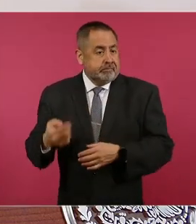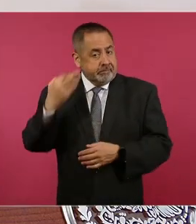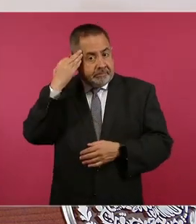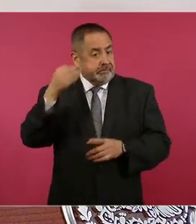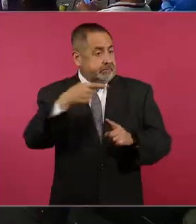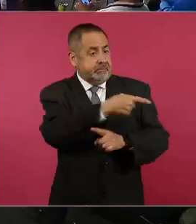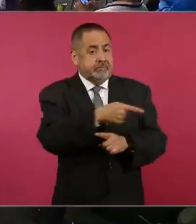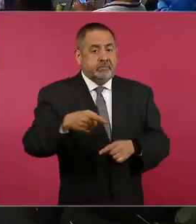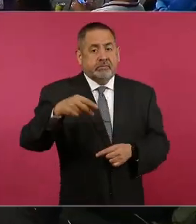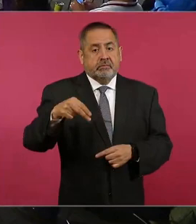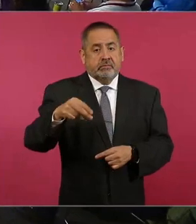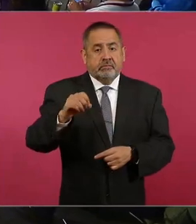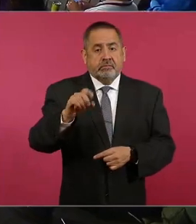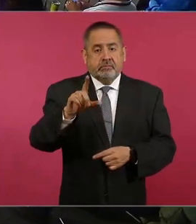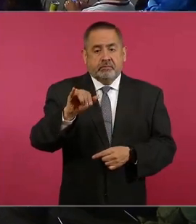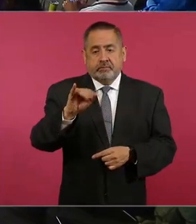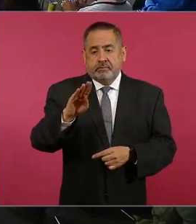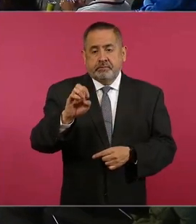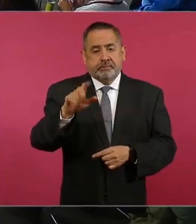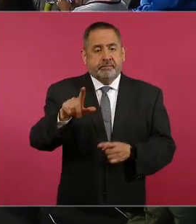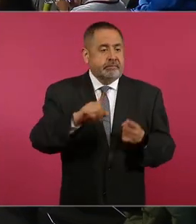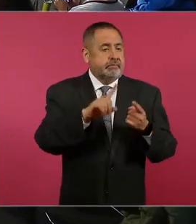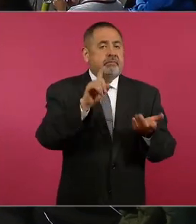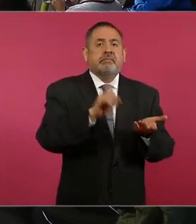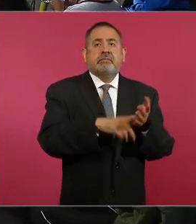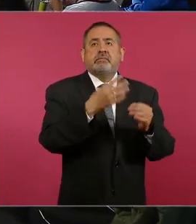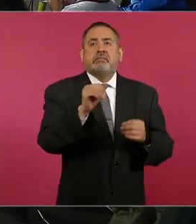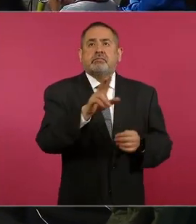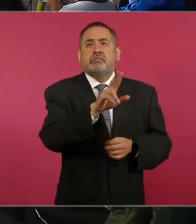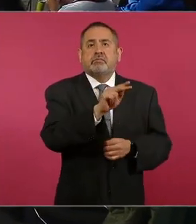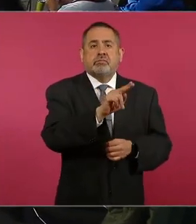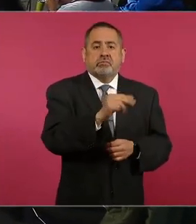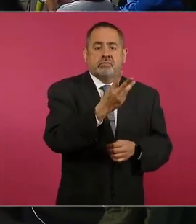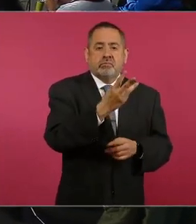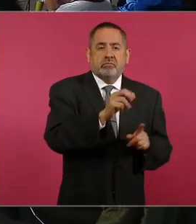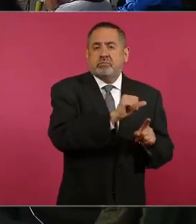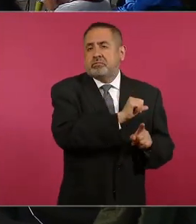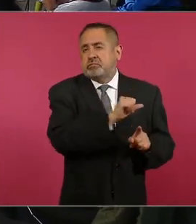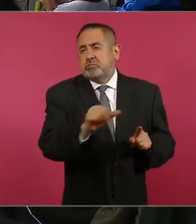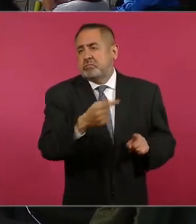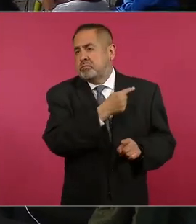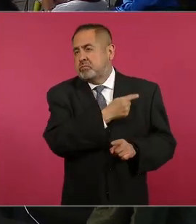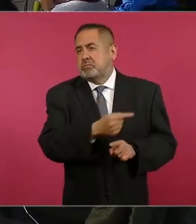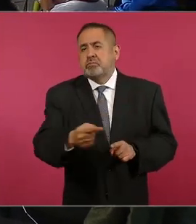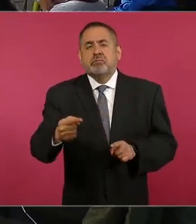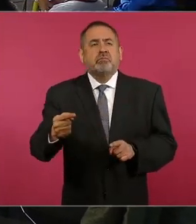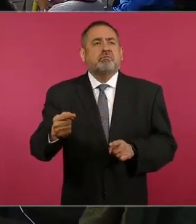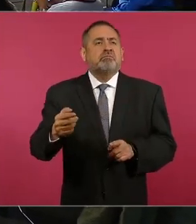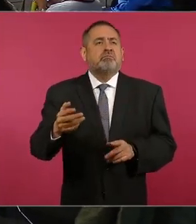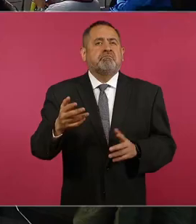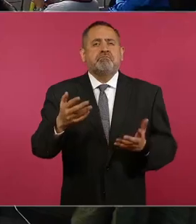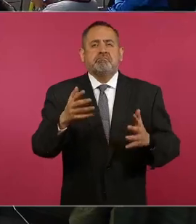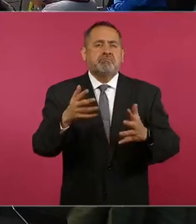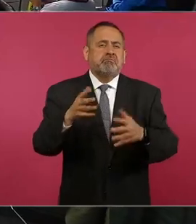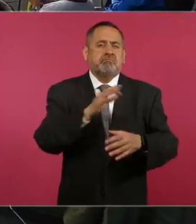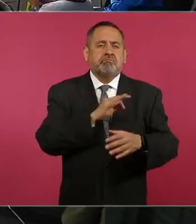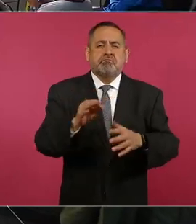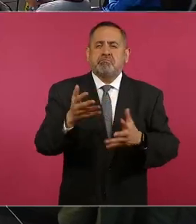de 1983 hasta el